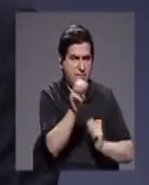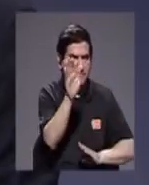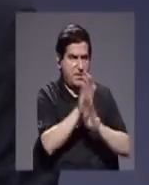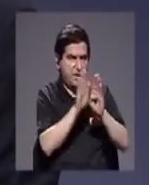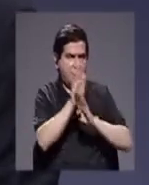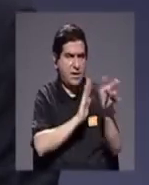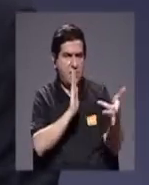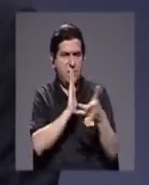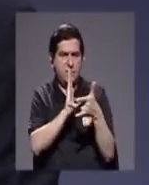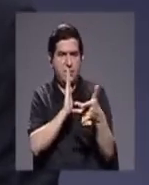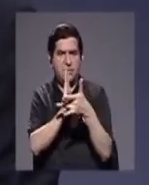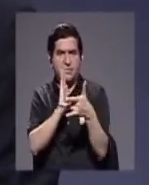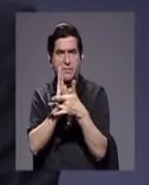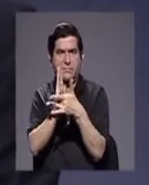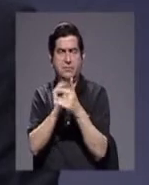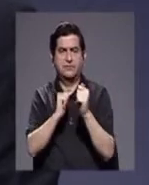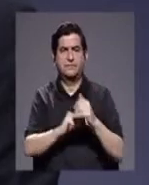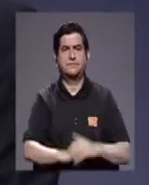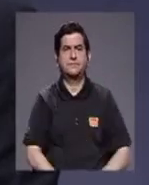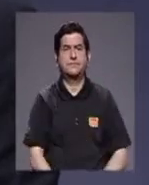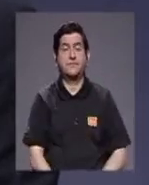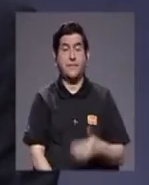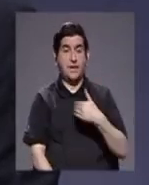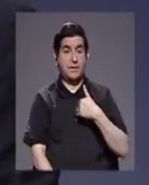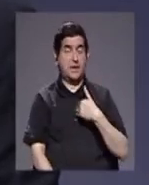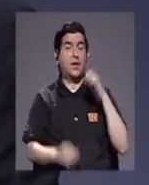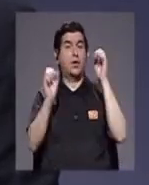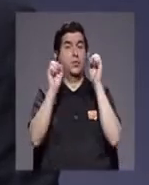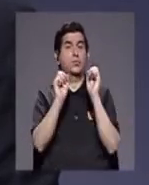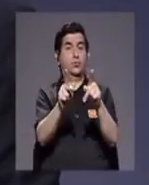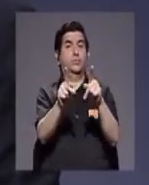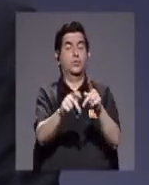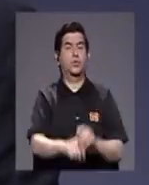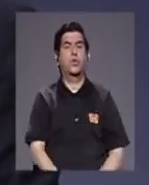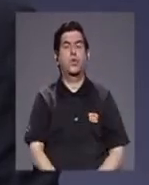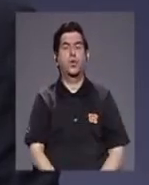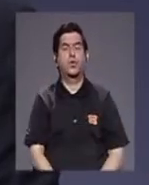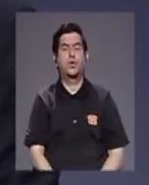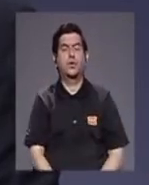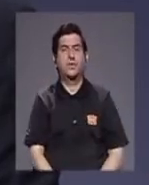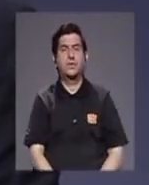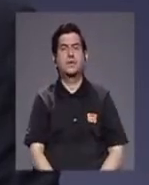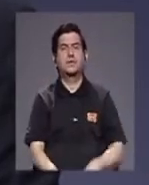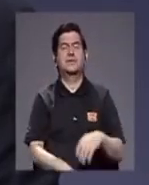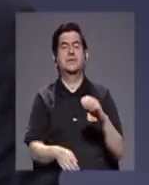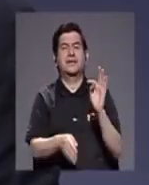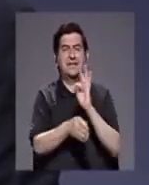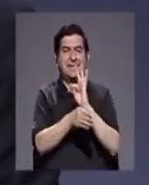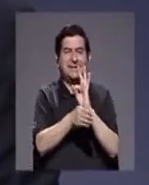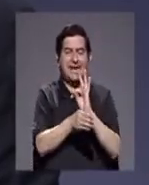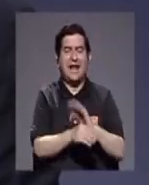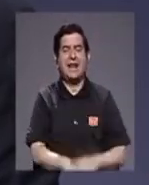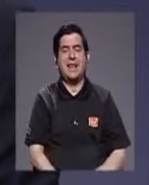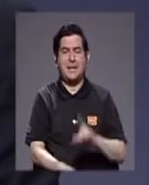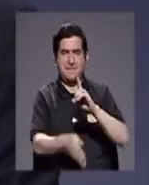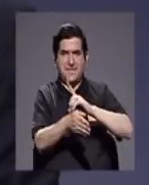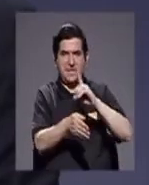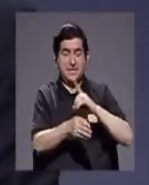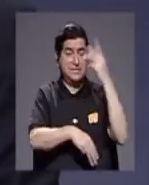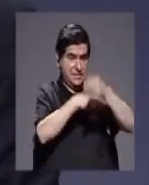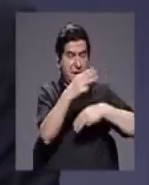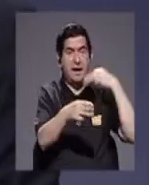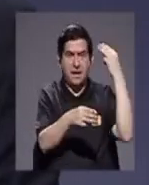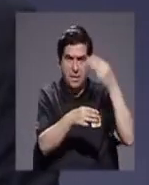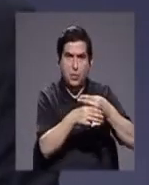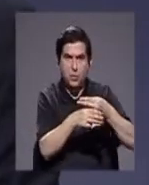de la tecnología. Y tenemos una gran oportunidad con telemedicina a nivel del país y a nivel del mundo. Y yo creo